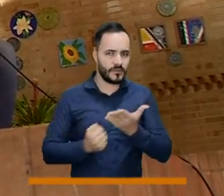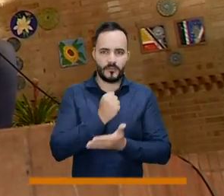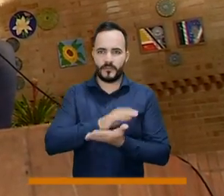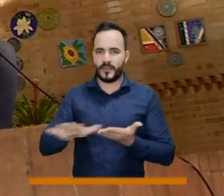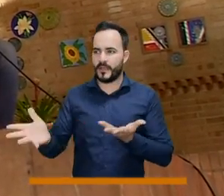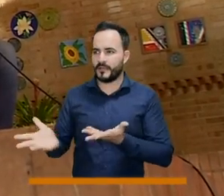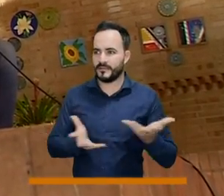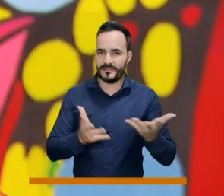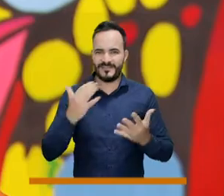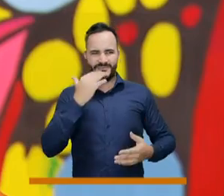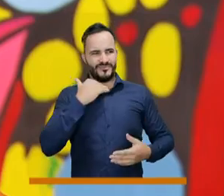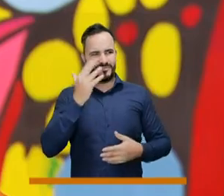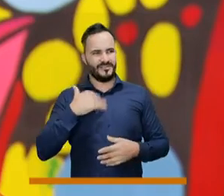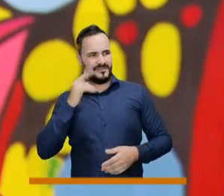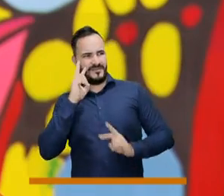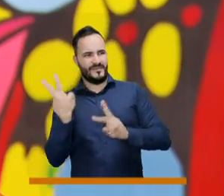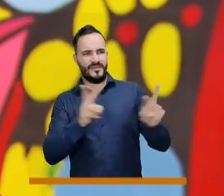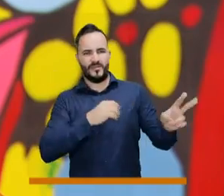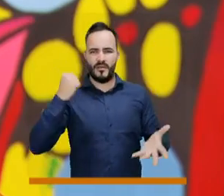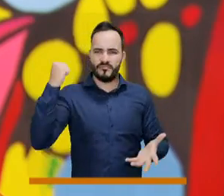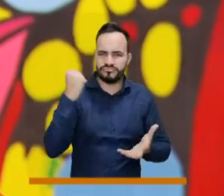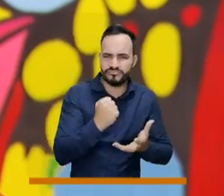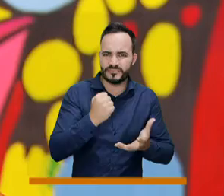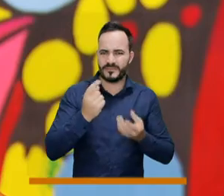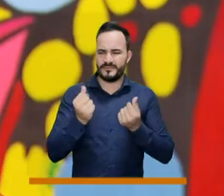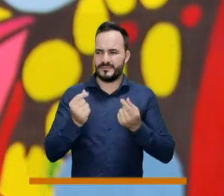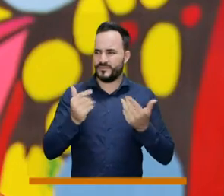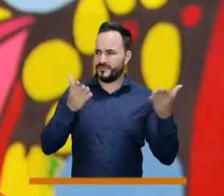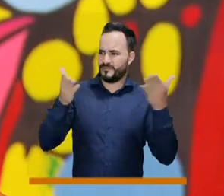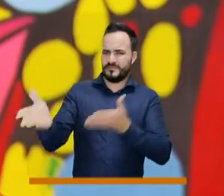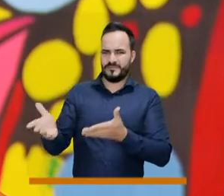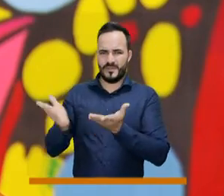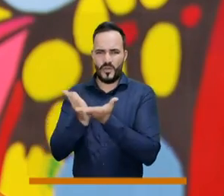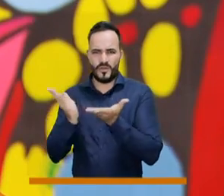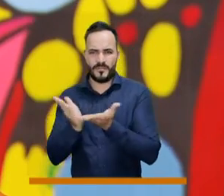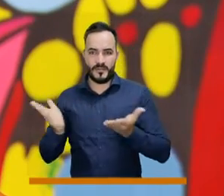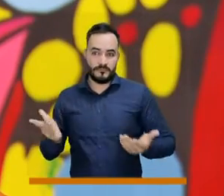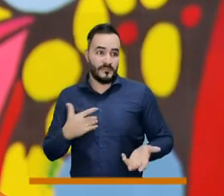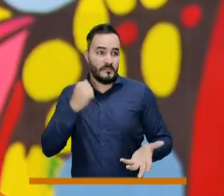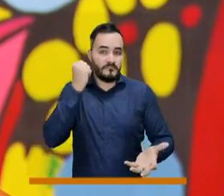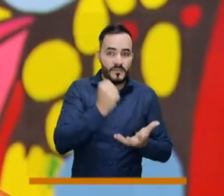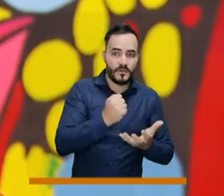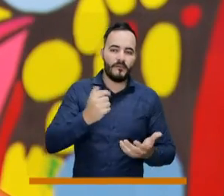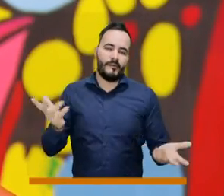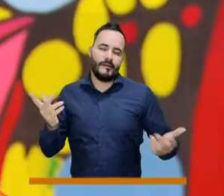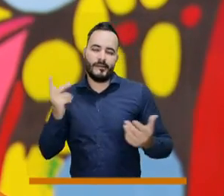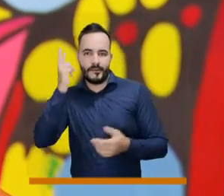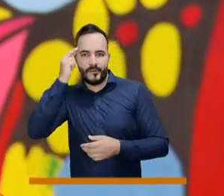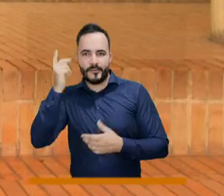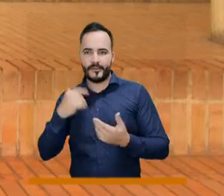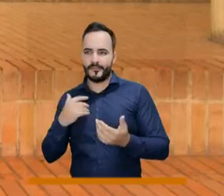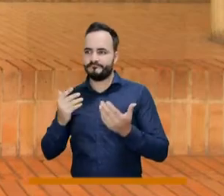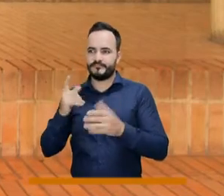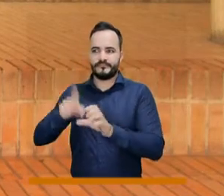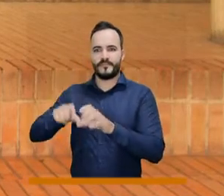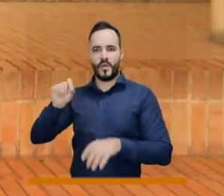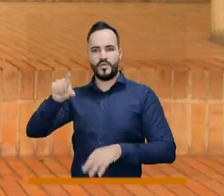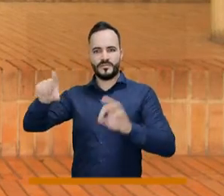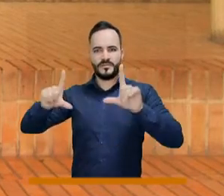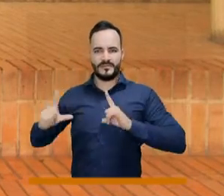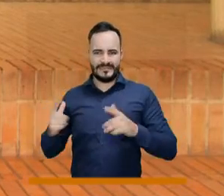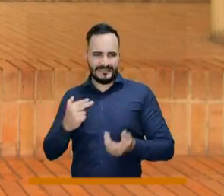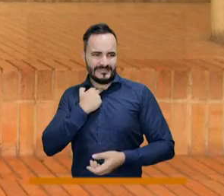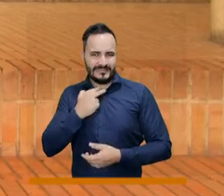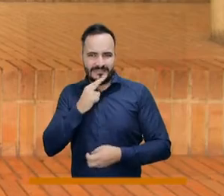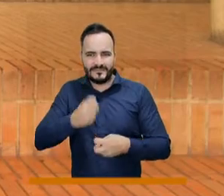ya que a cada año le están bajando la economía de los estudiantes y las becas, al hacer eso, las becas también se van reduciendo. Los de 11 no salimos